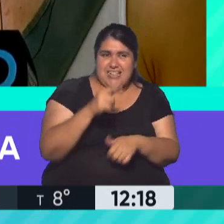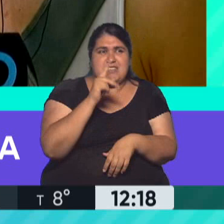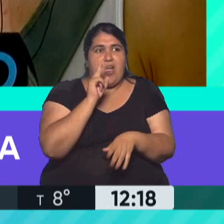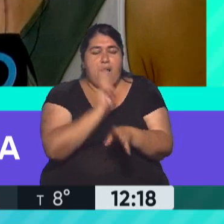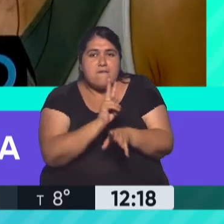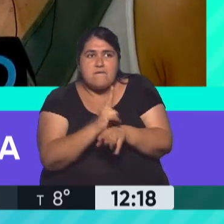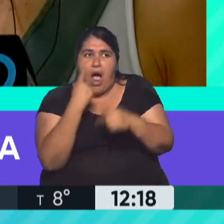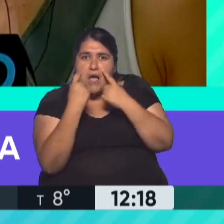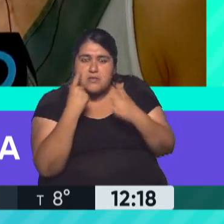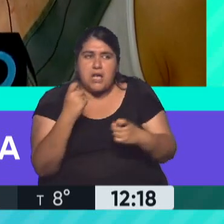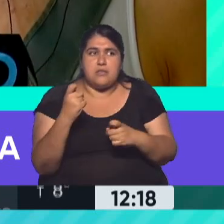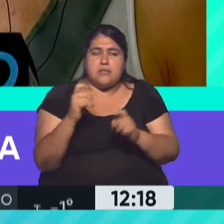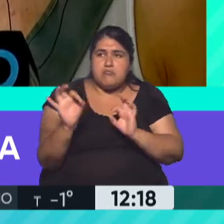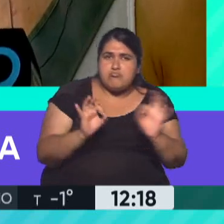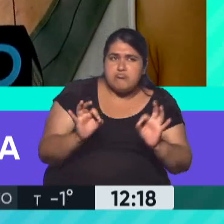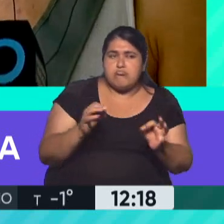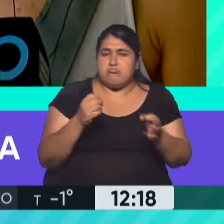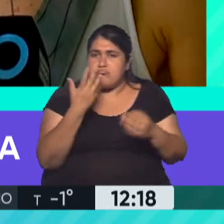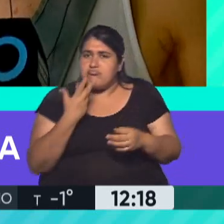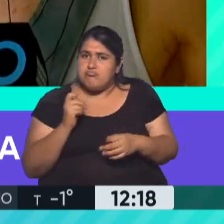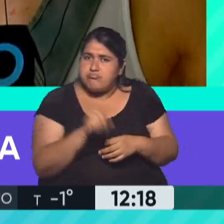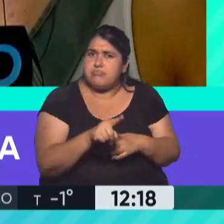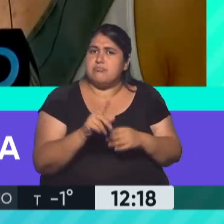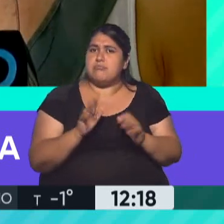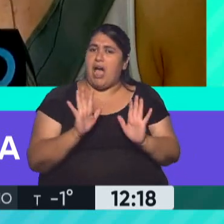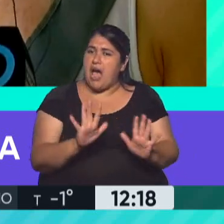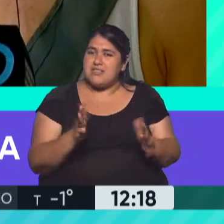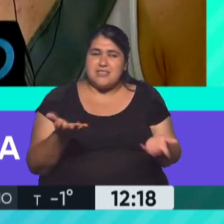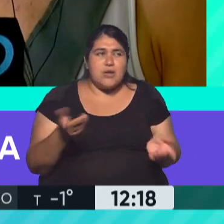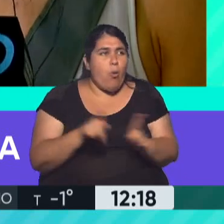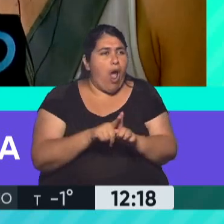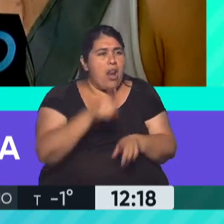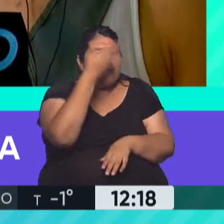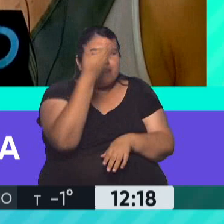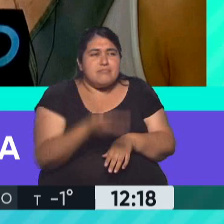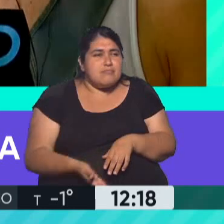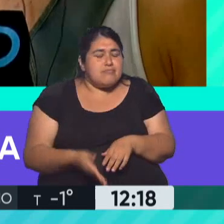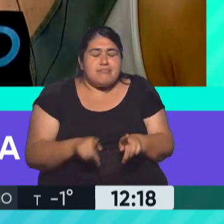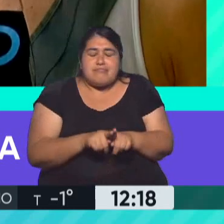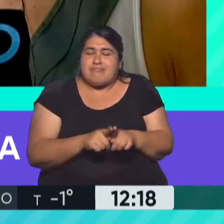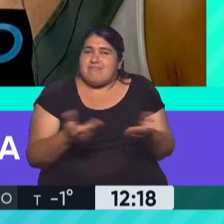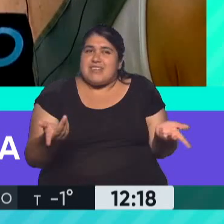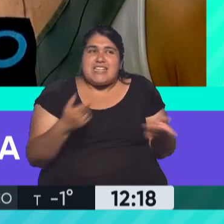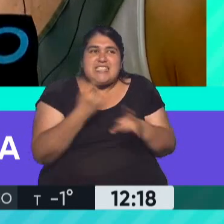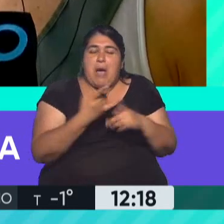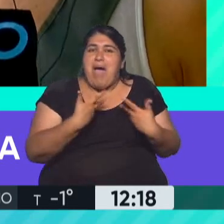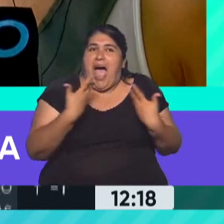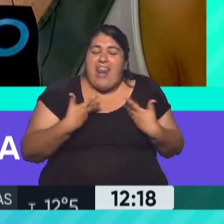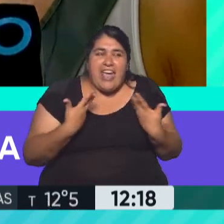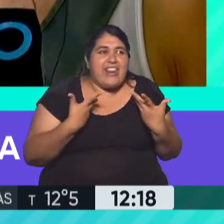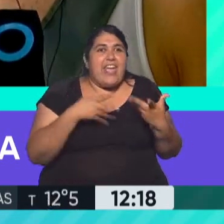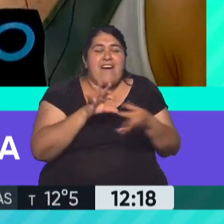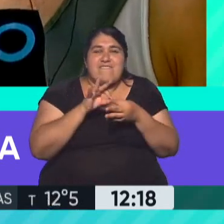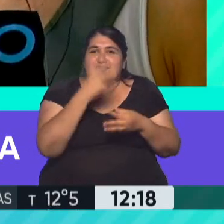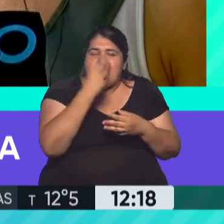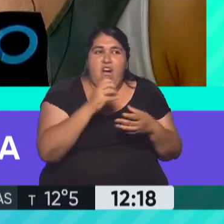cuidadosa, criteriosa. Era un ser que irradiaba luz y alegría por todas partes.